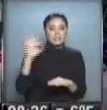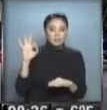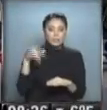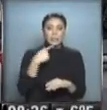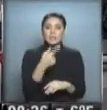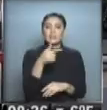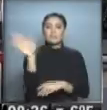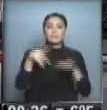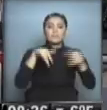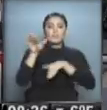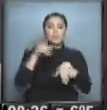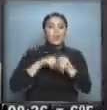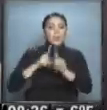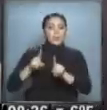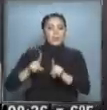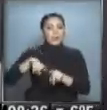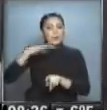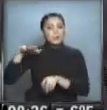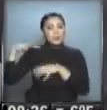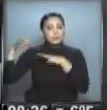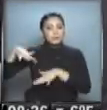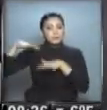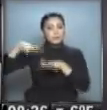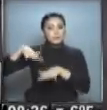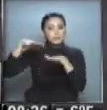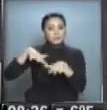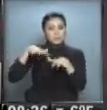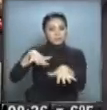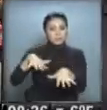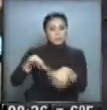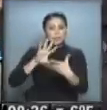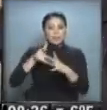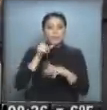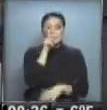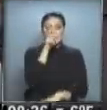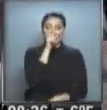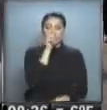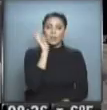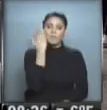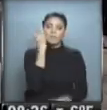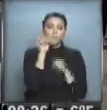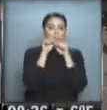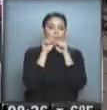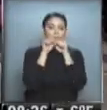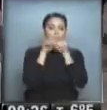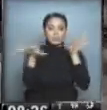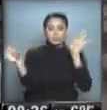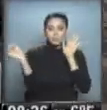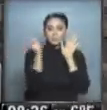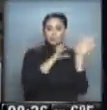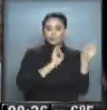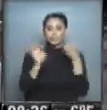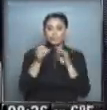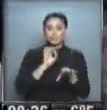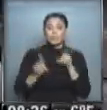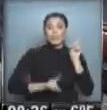existencia de una convocatoria para la misma hora de ese día a una manifestación a través de las redes sociales con el auspicio de algunos